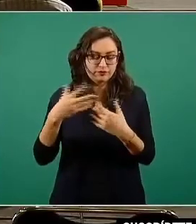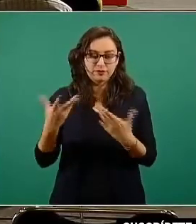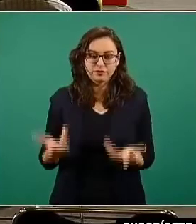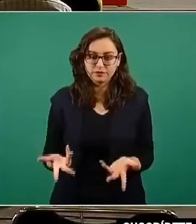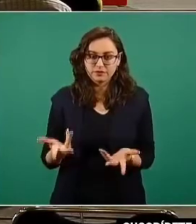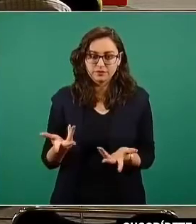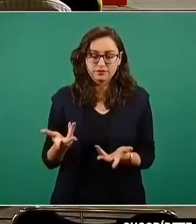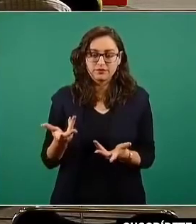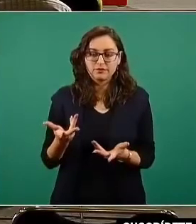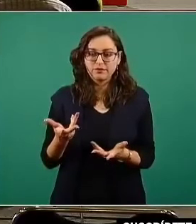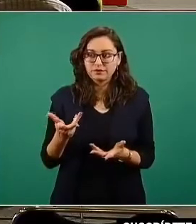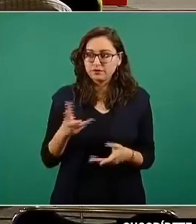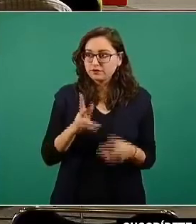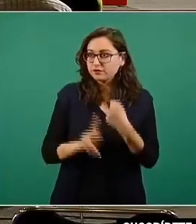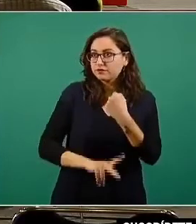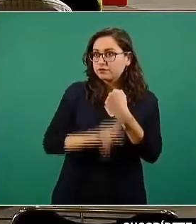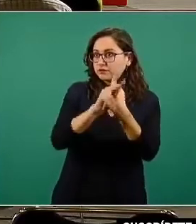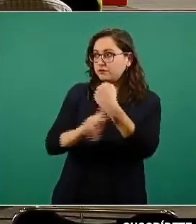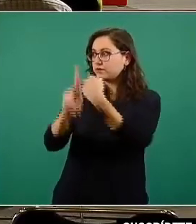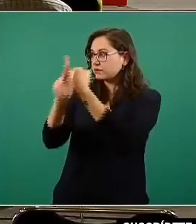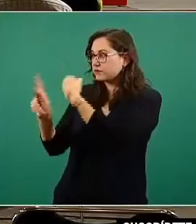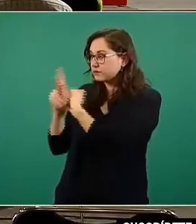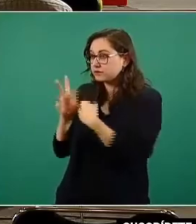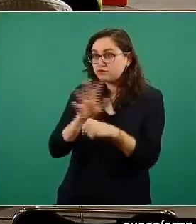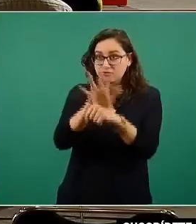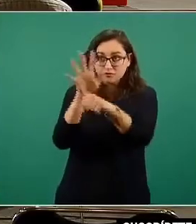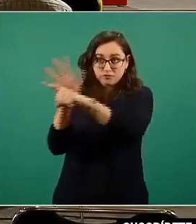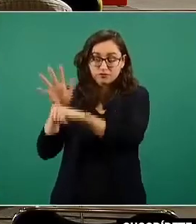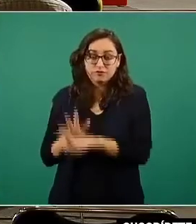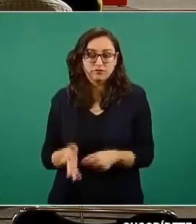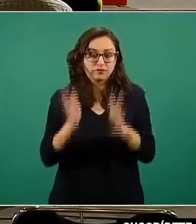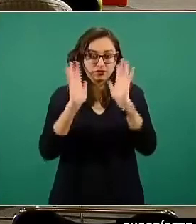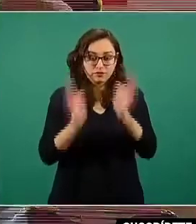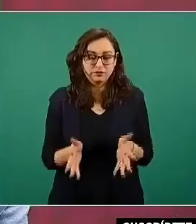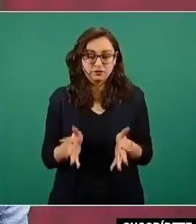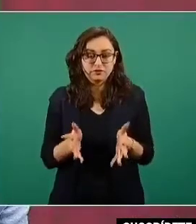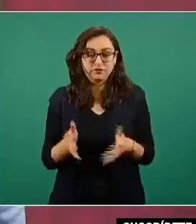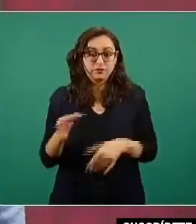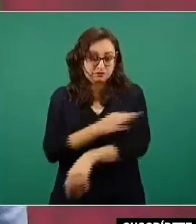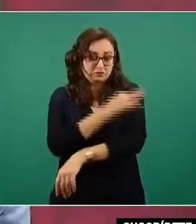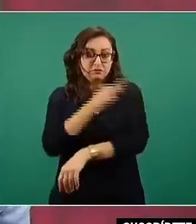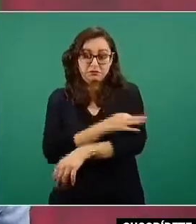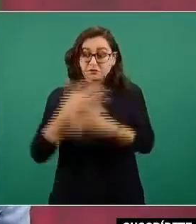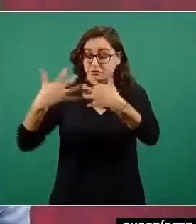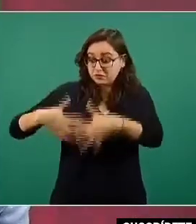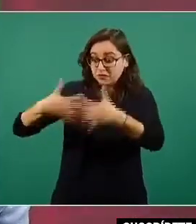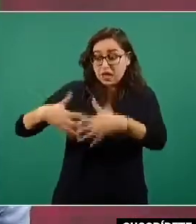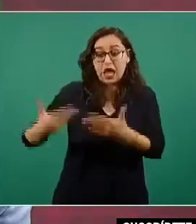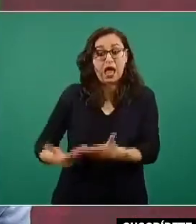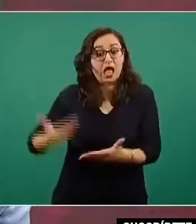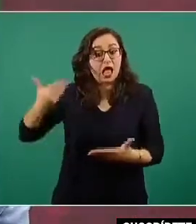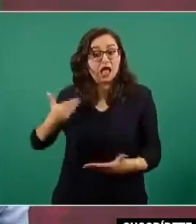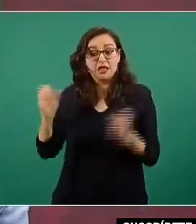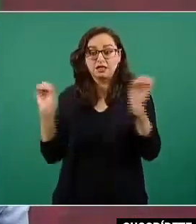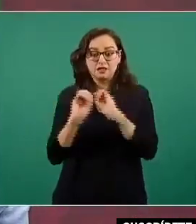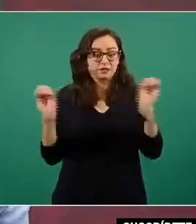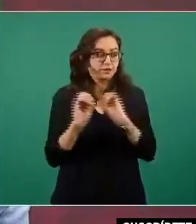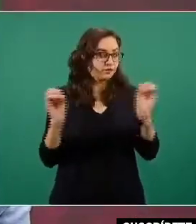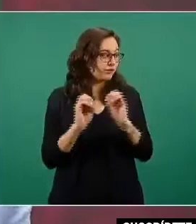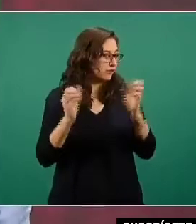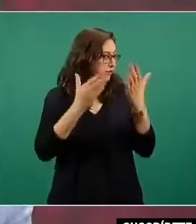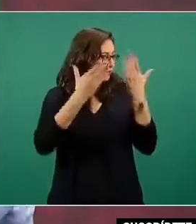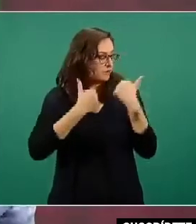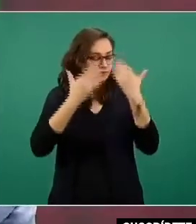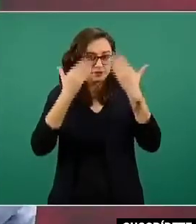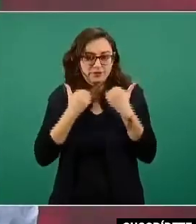en suficientes países, están fabricando las vacunas no existían, evidentemente no